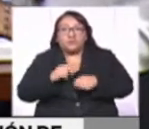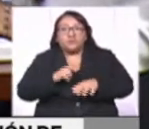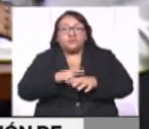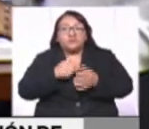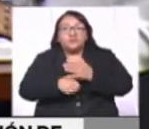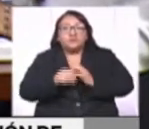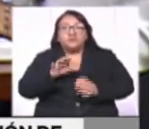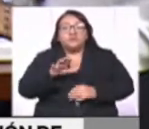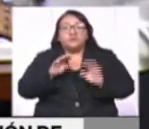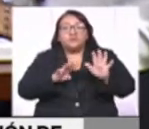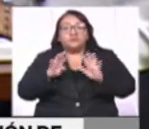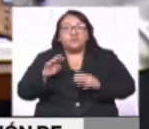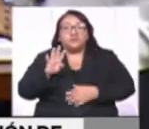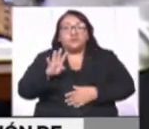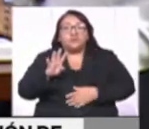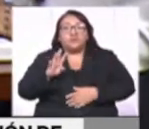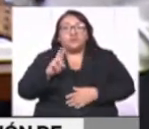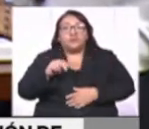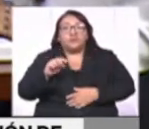expediente